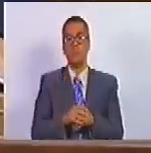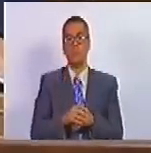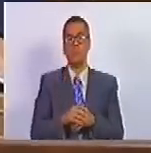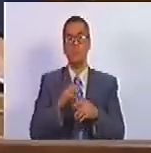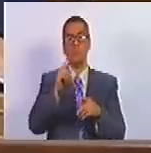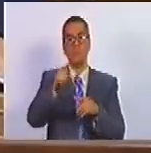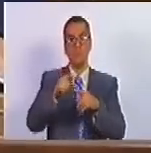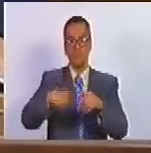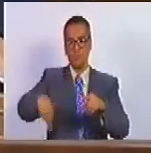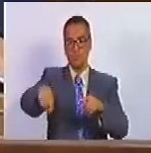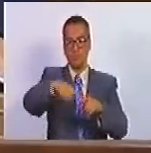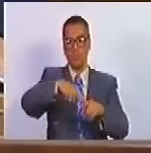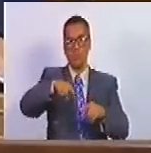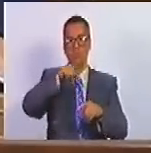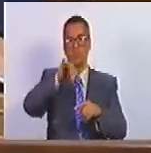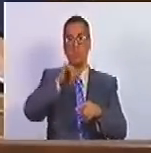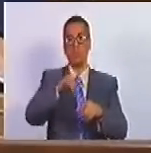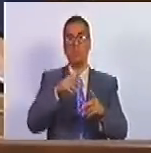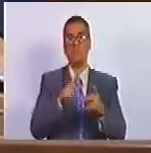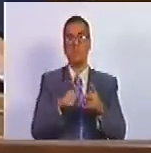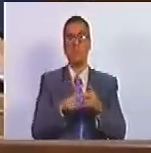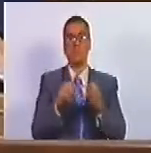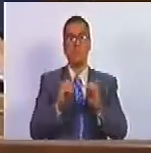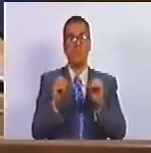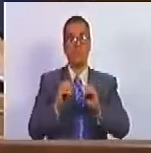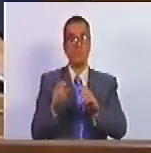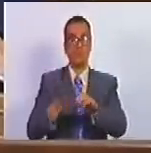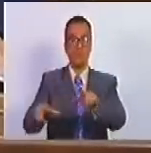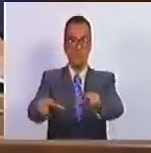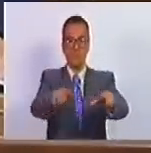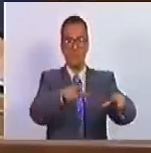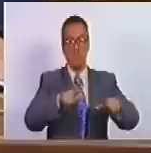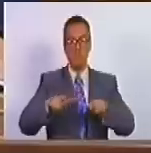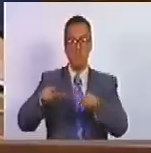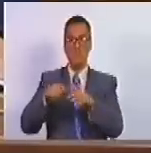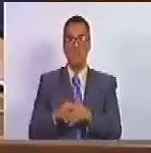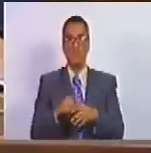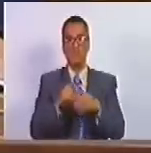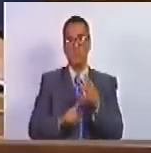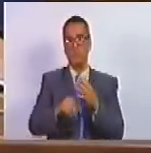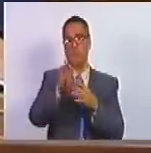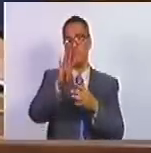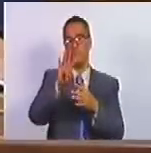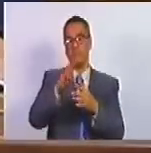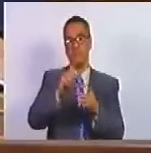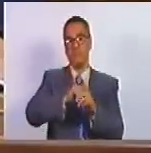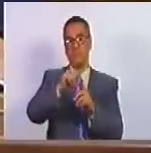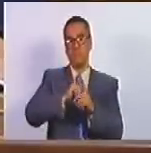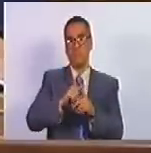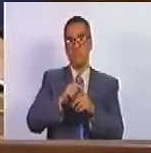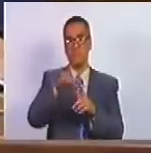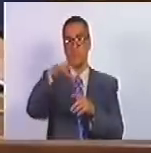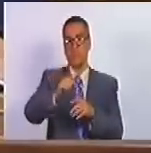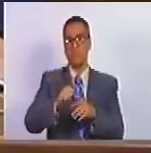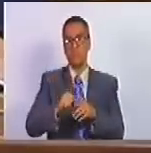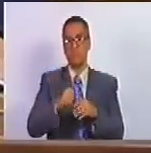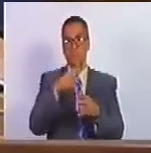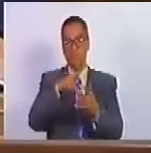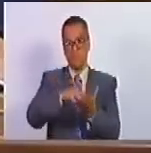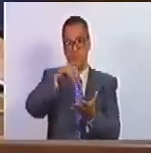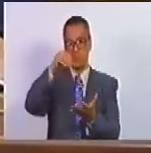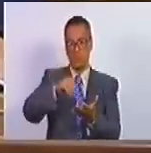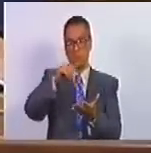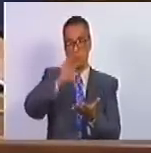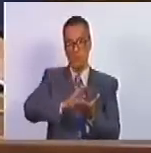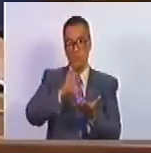por metro cuadrado de extensión o área de establecimiento. 4. Tasa de obtención de copias y